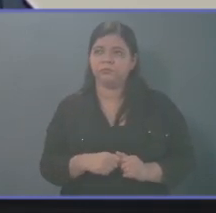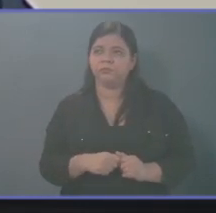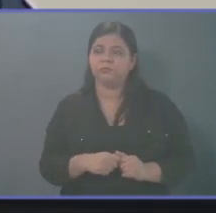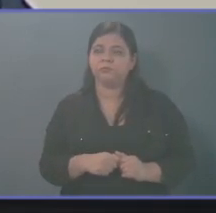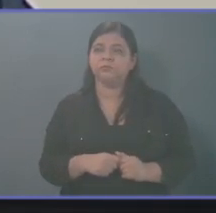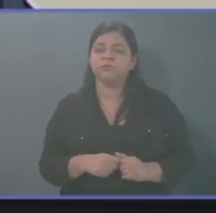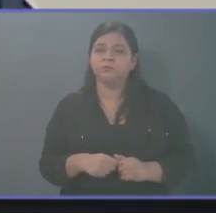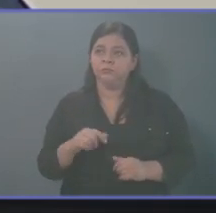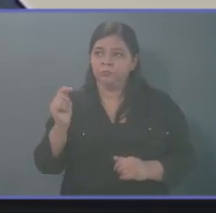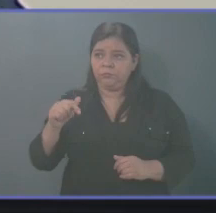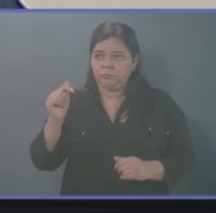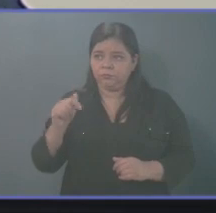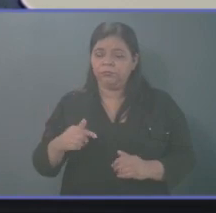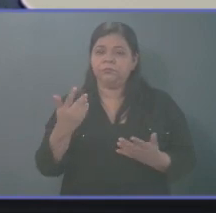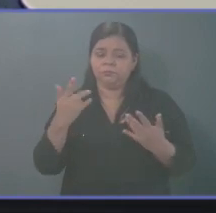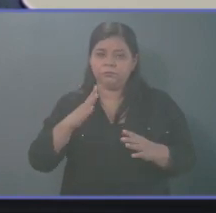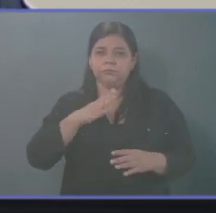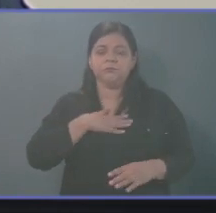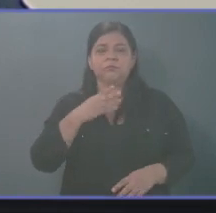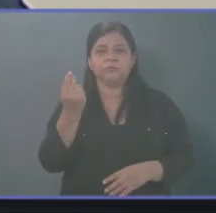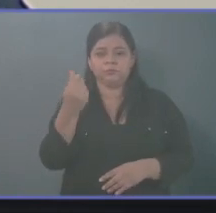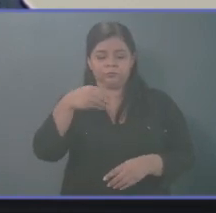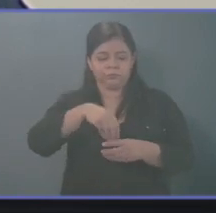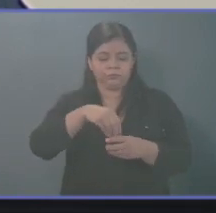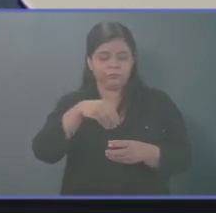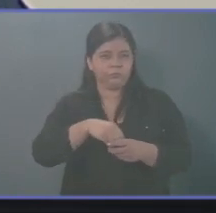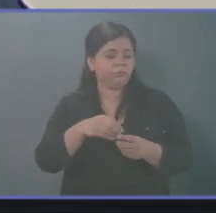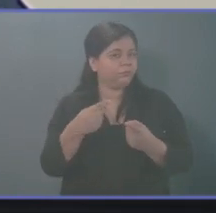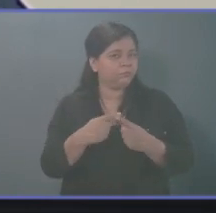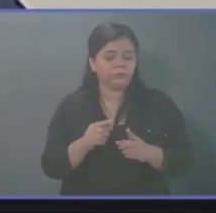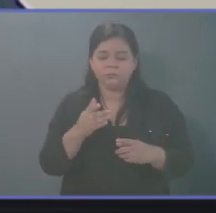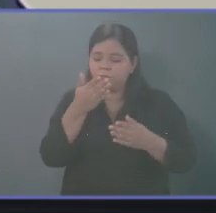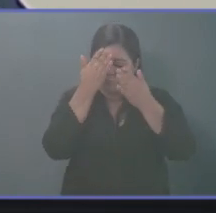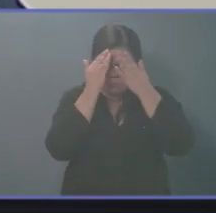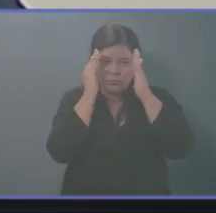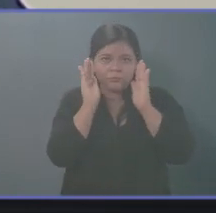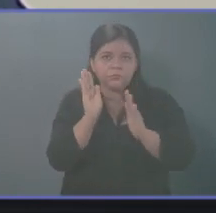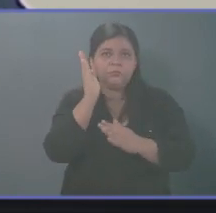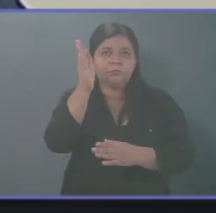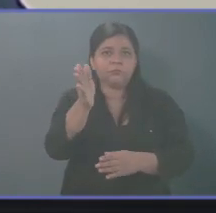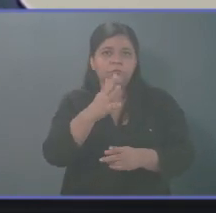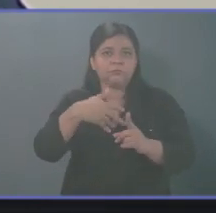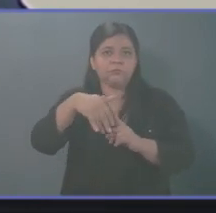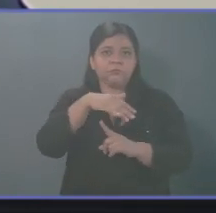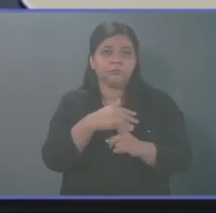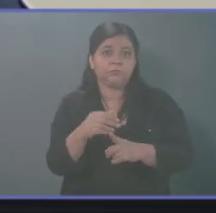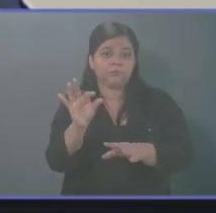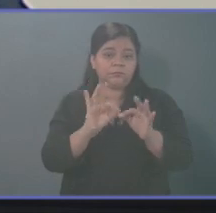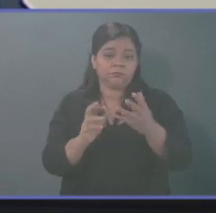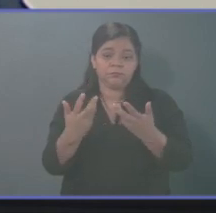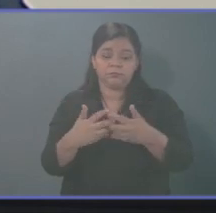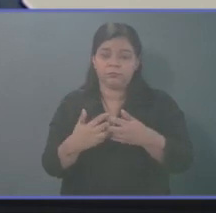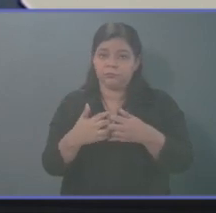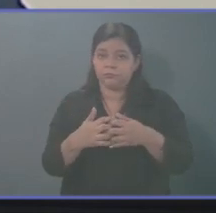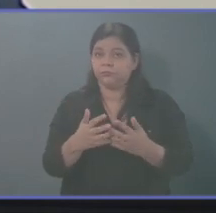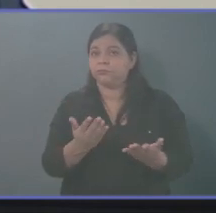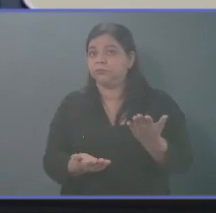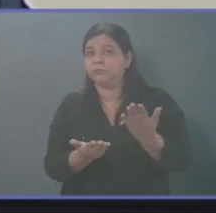que tienen ahorros, pero que no tienen claro cómo va a seguir la situación porque algunas de las empresas en las que